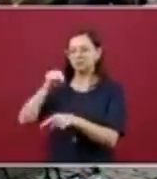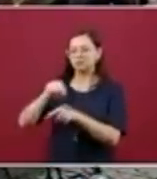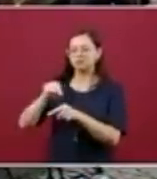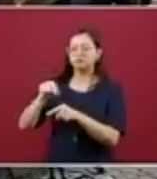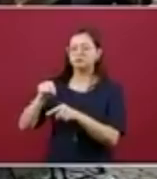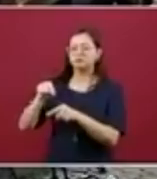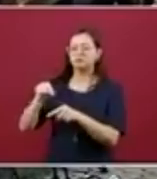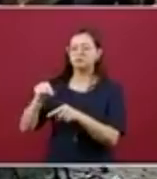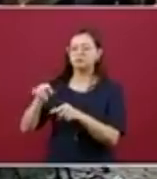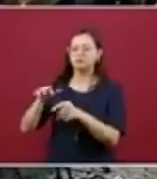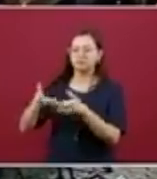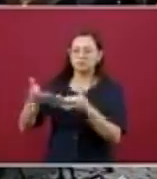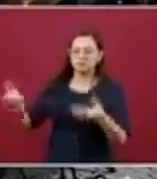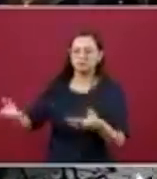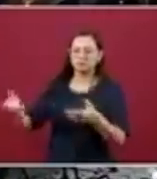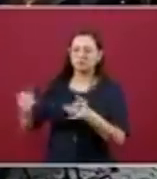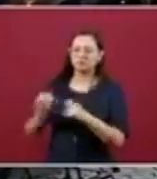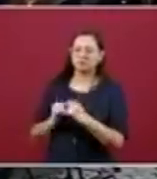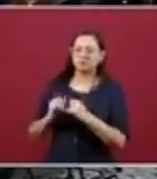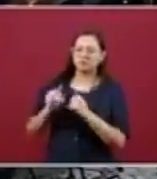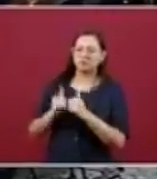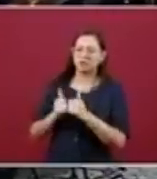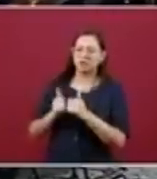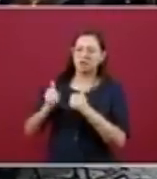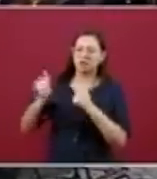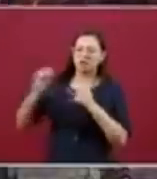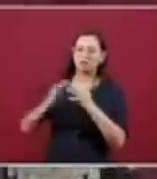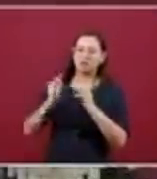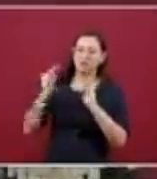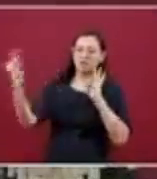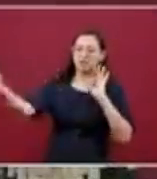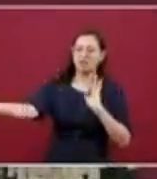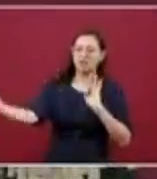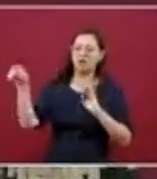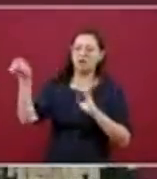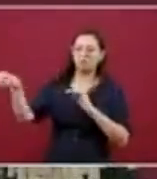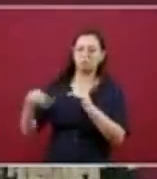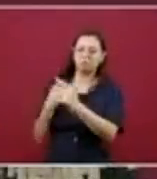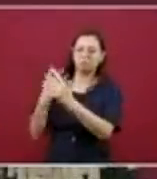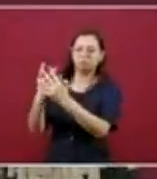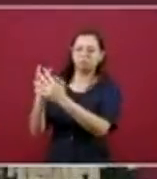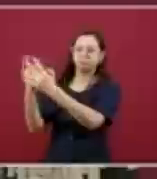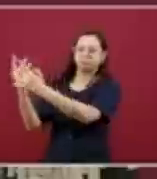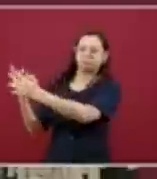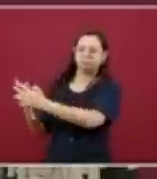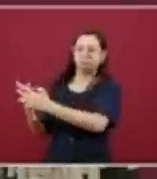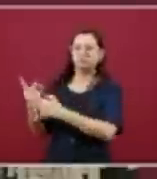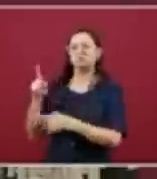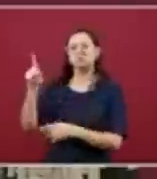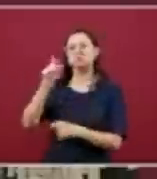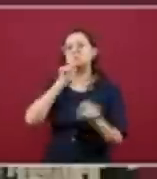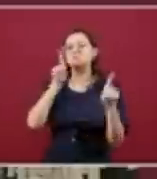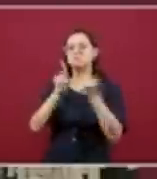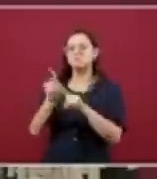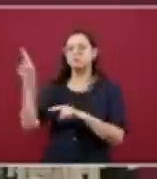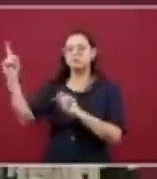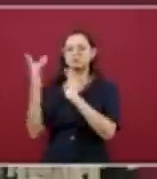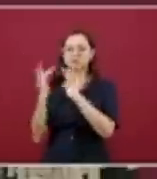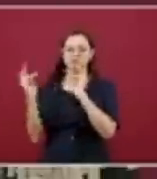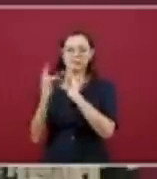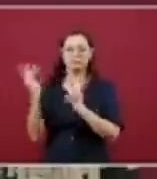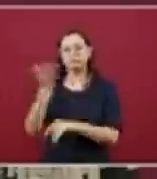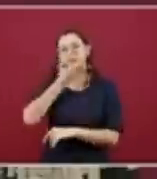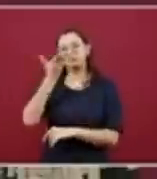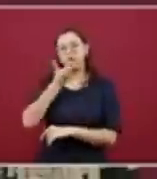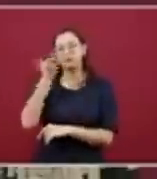en estos territorios alejados de los continentes. Era una corriente que en Francia tenía la Guayana Francesa,